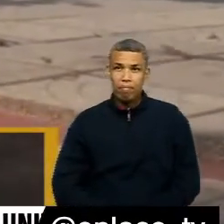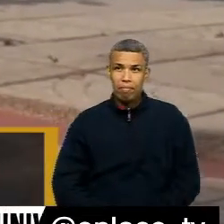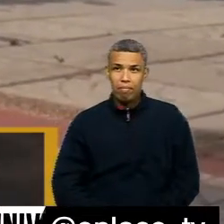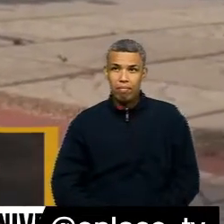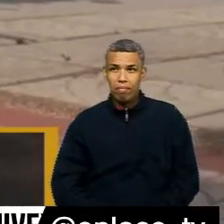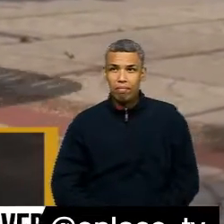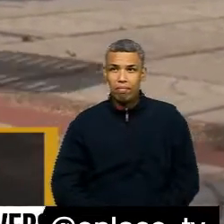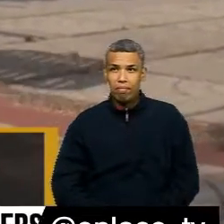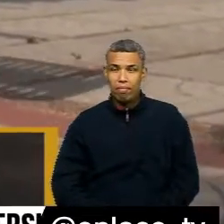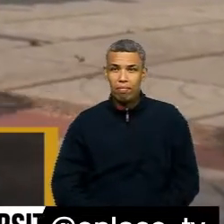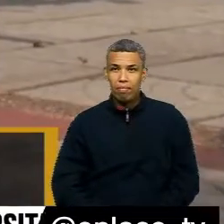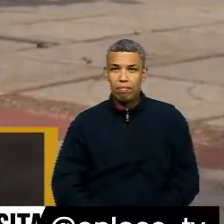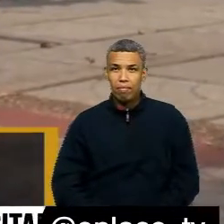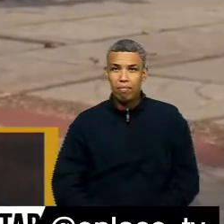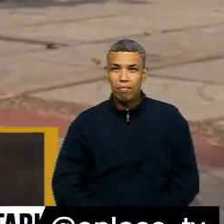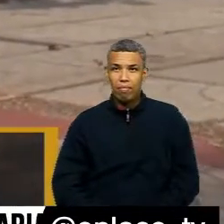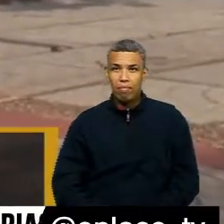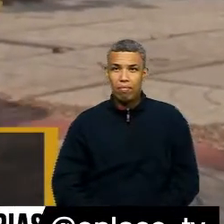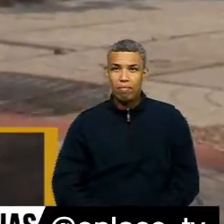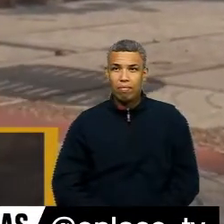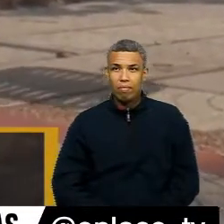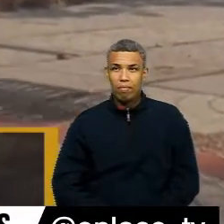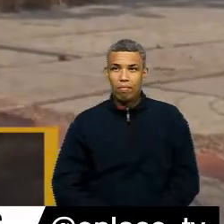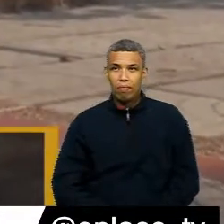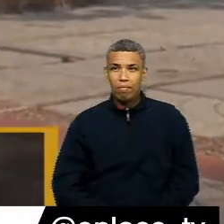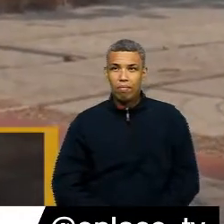movimiento. Aquí está.